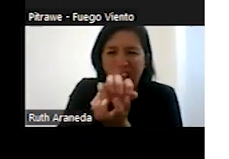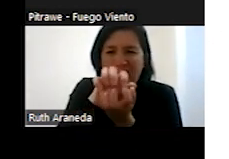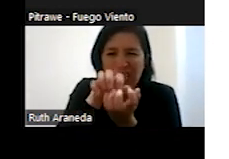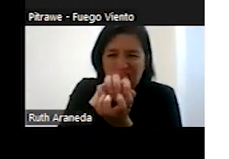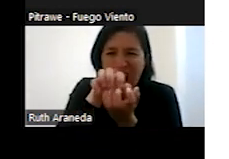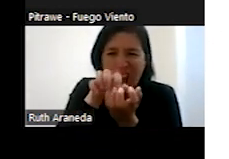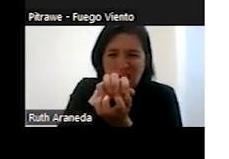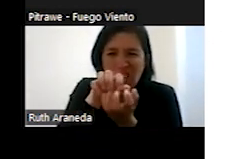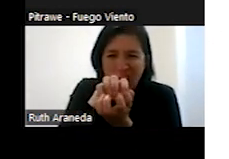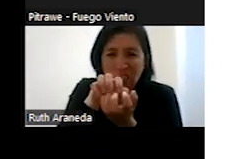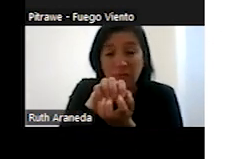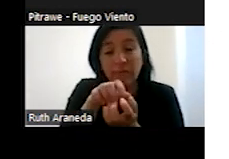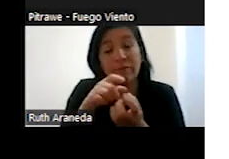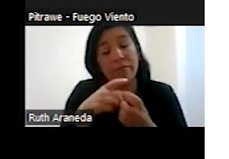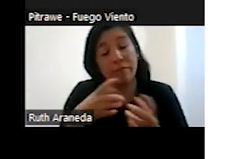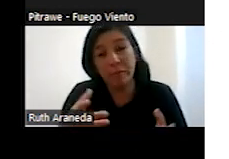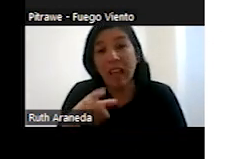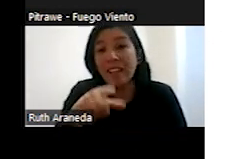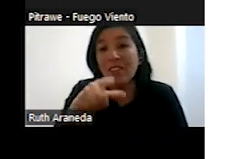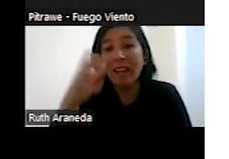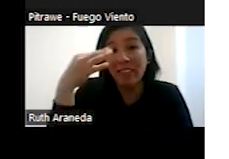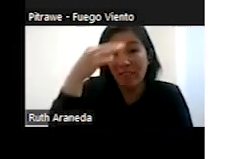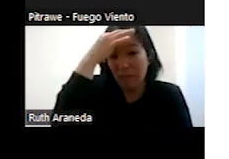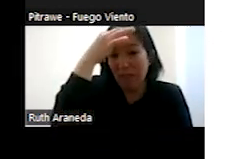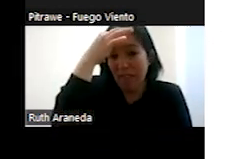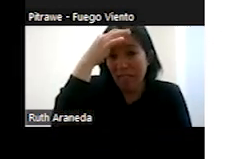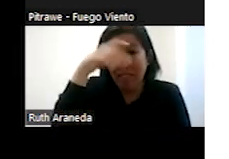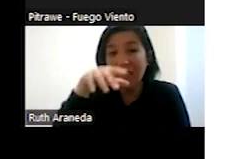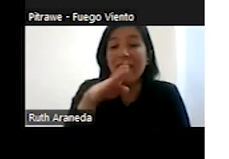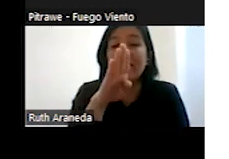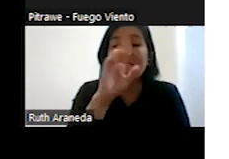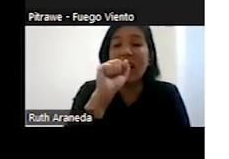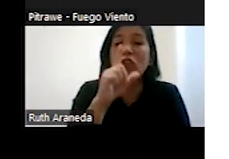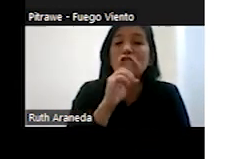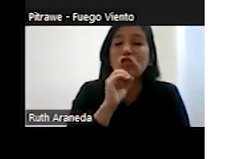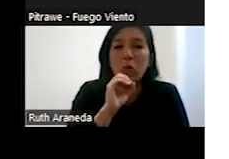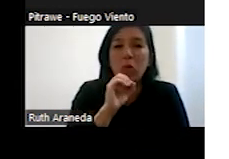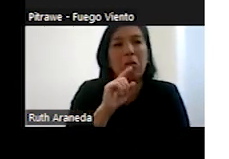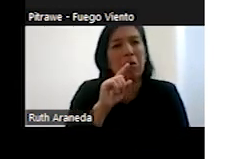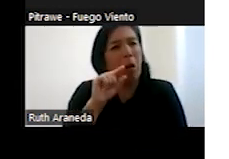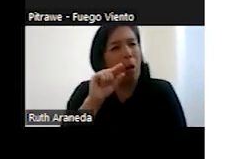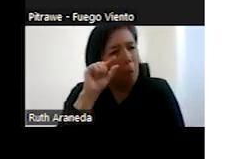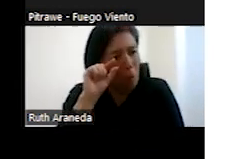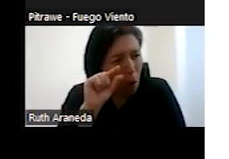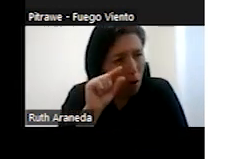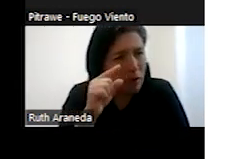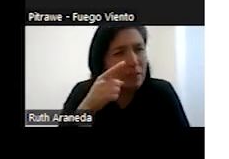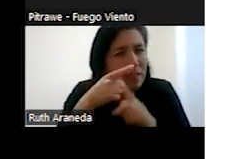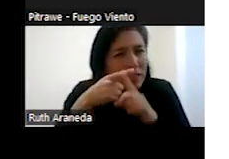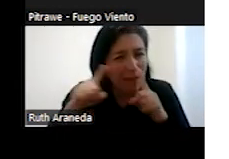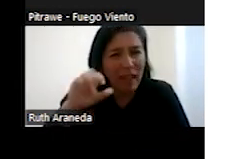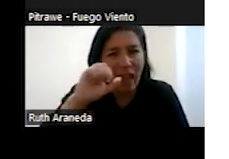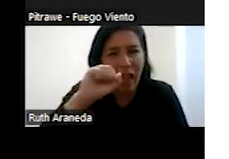los grupos Aconcagua, las enfermedades dentales, los grupos vato, son muy poco frecuentes debido al bajo